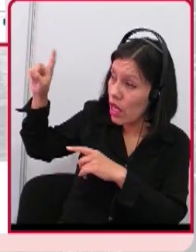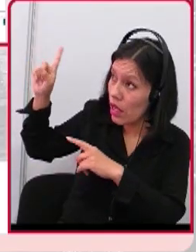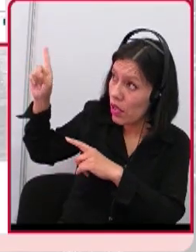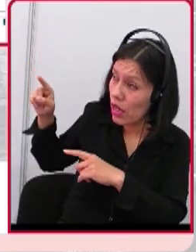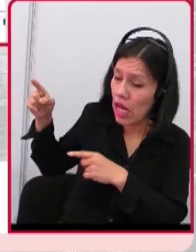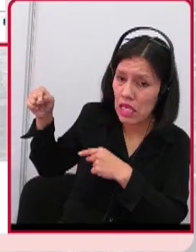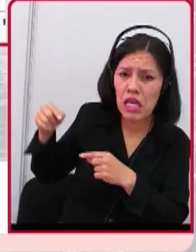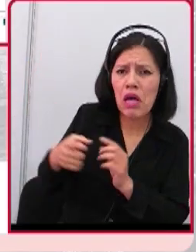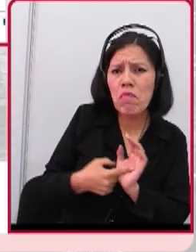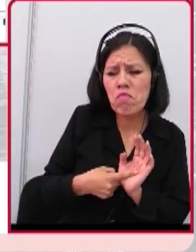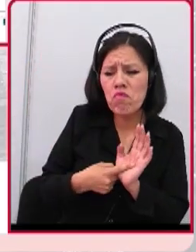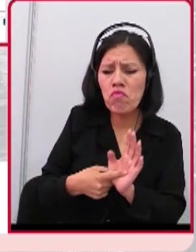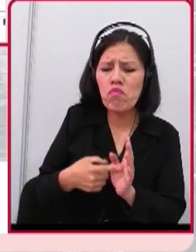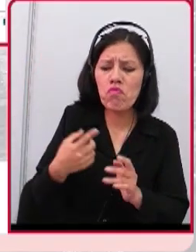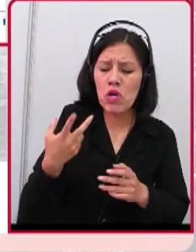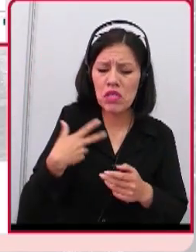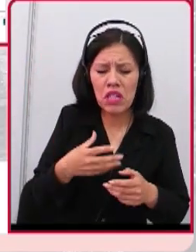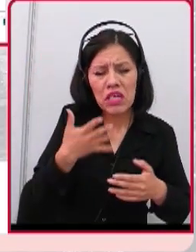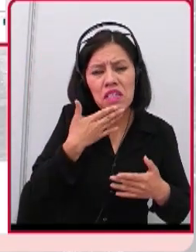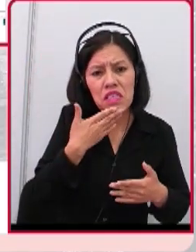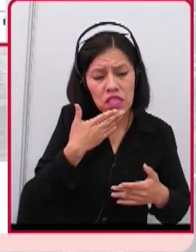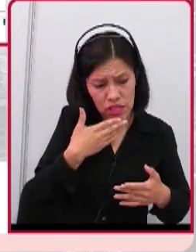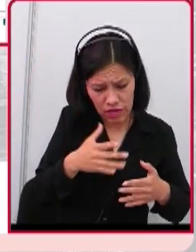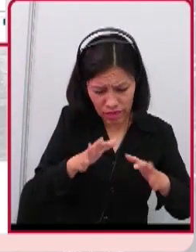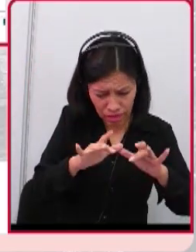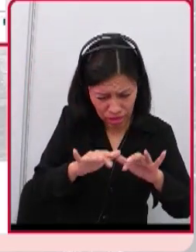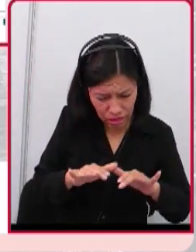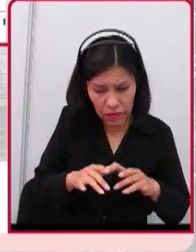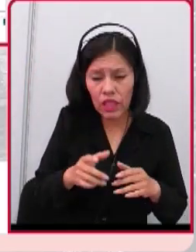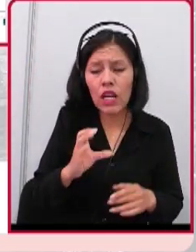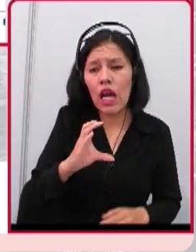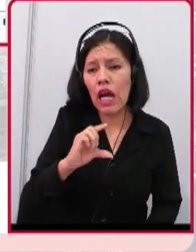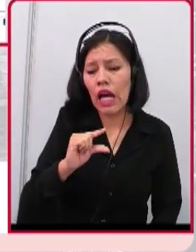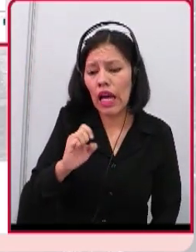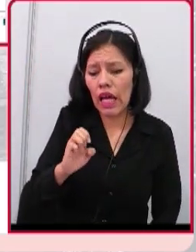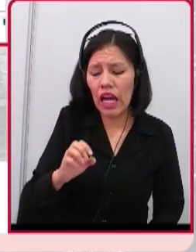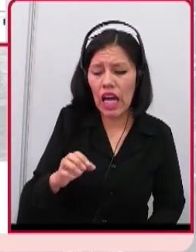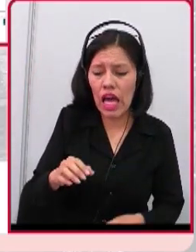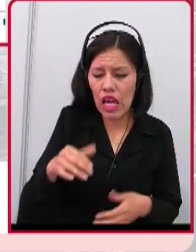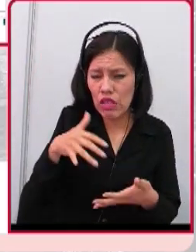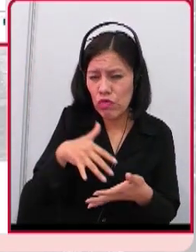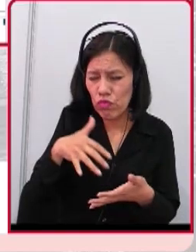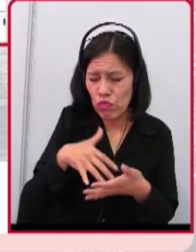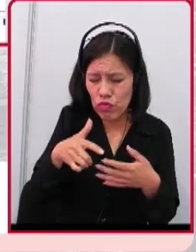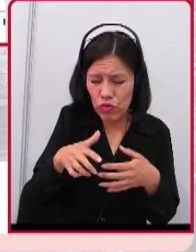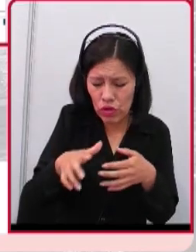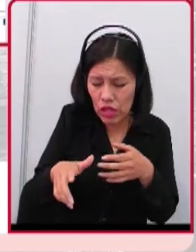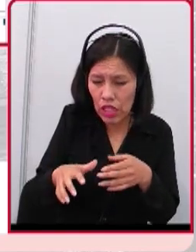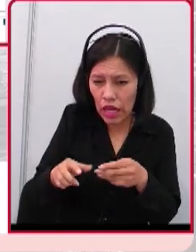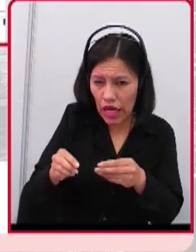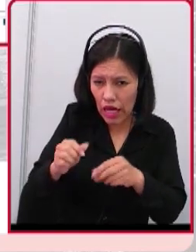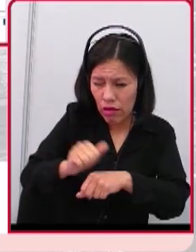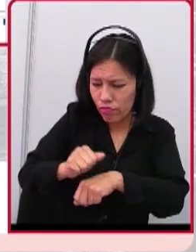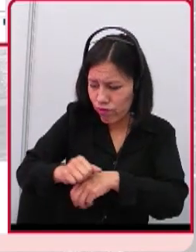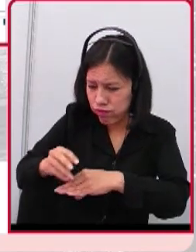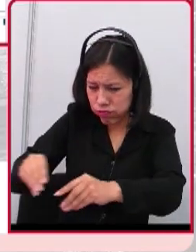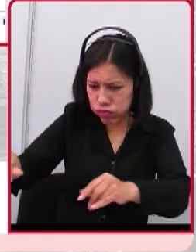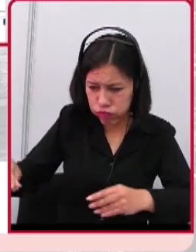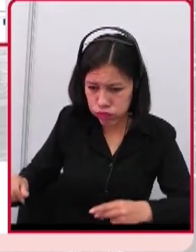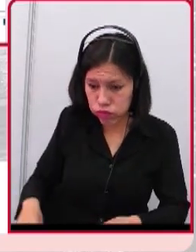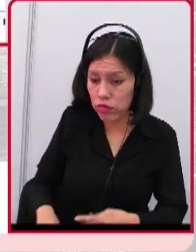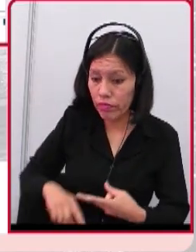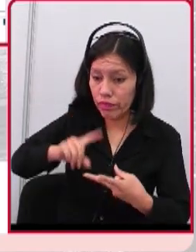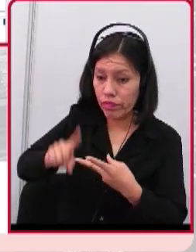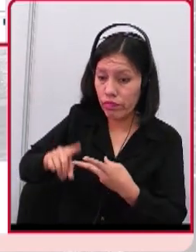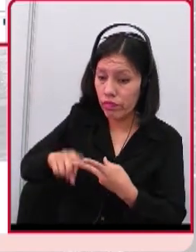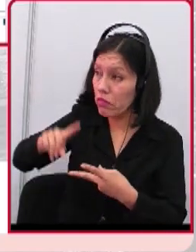geología, el modelo geológico, y el segundo es el modelo que nosotros hemos simulado,